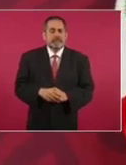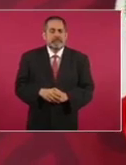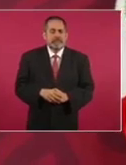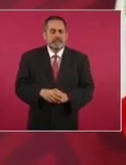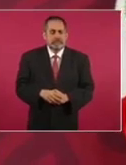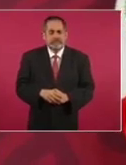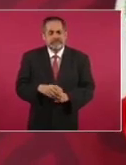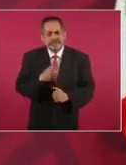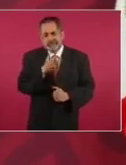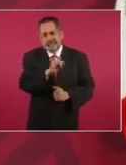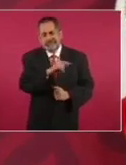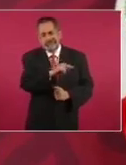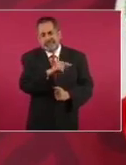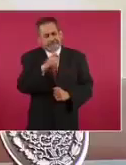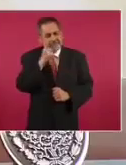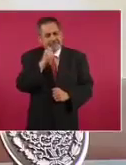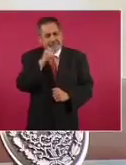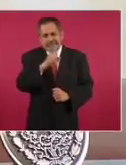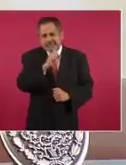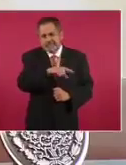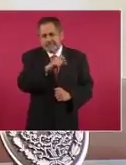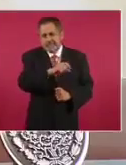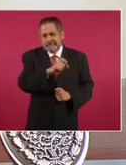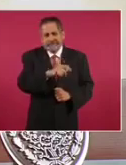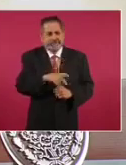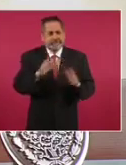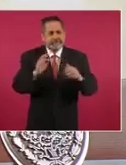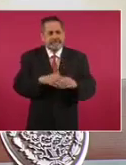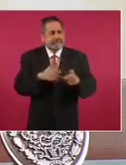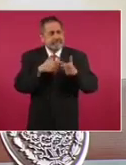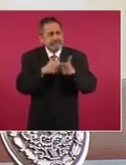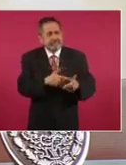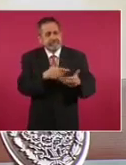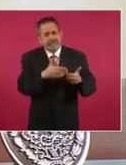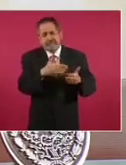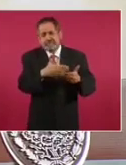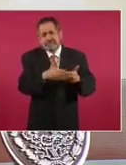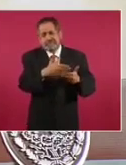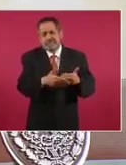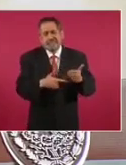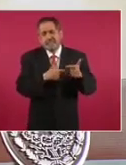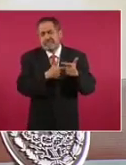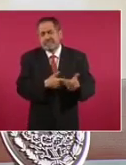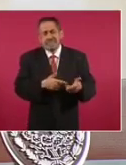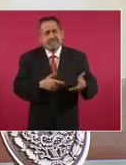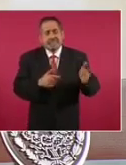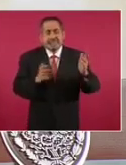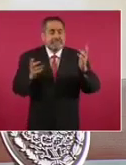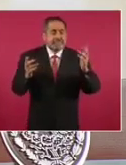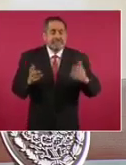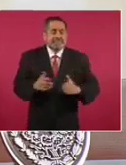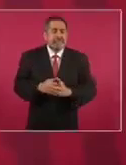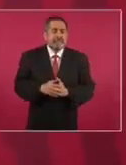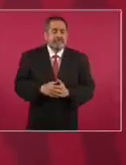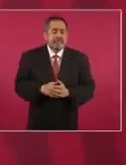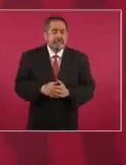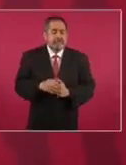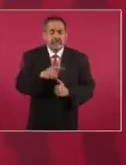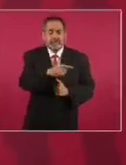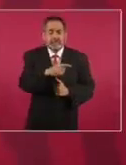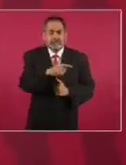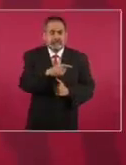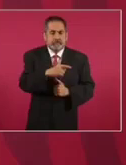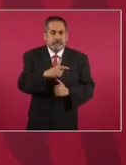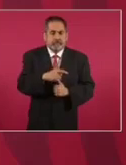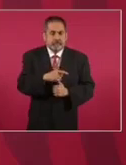Así es esto y van a seguir porque no